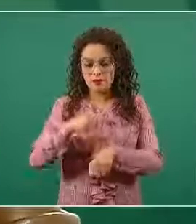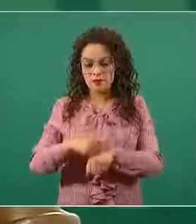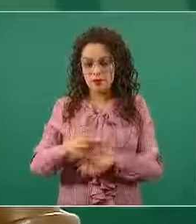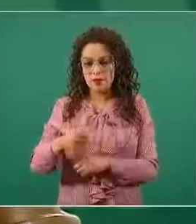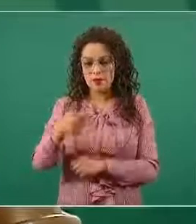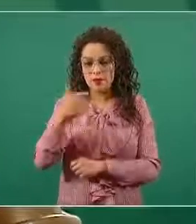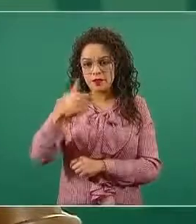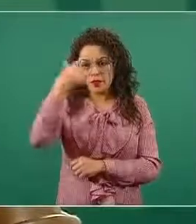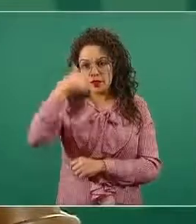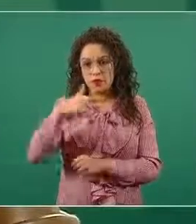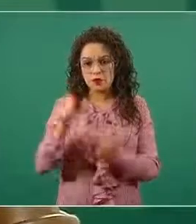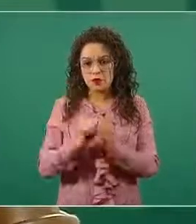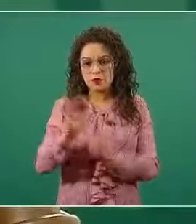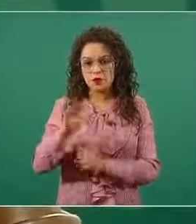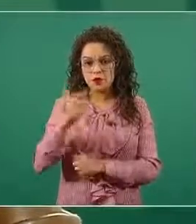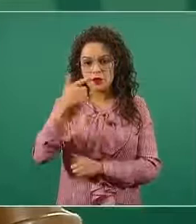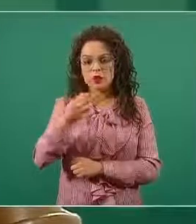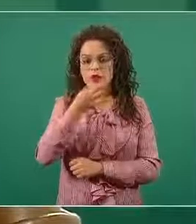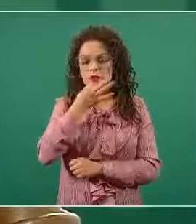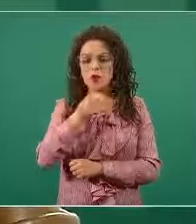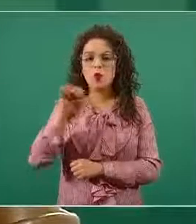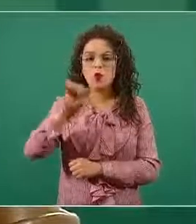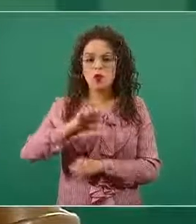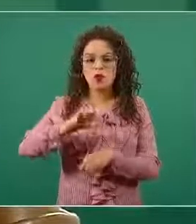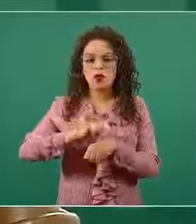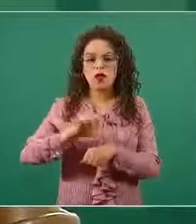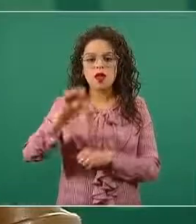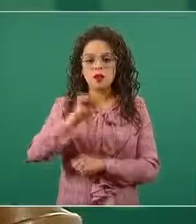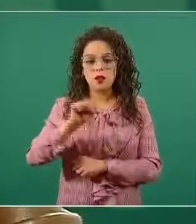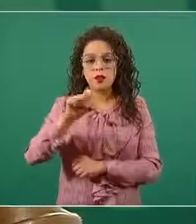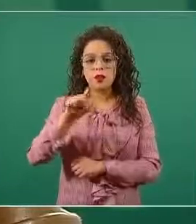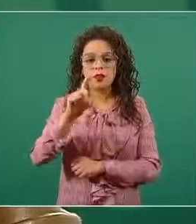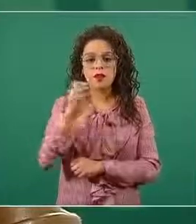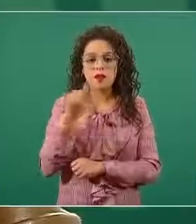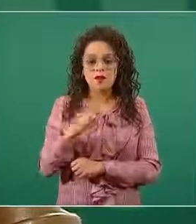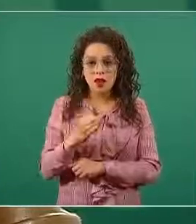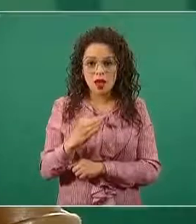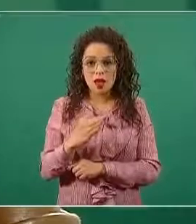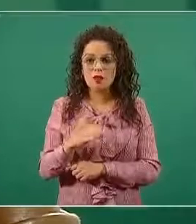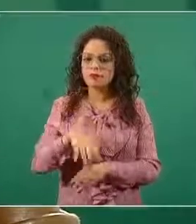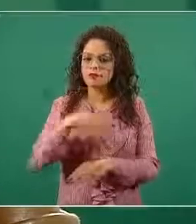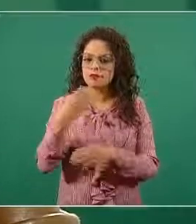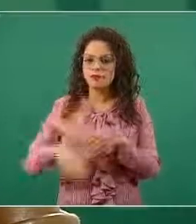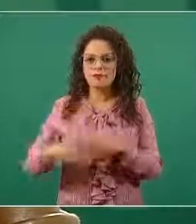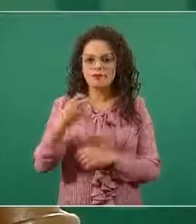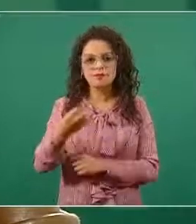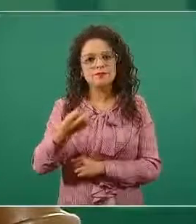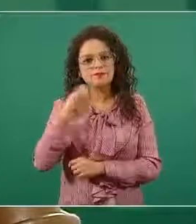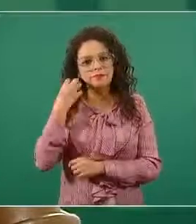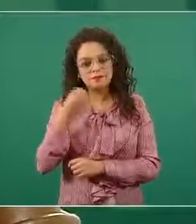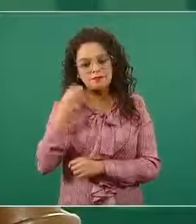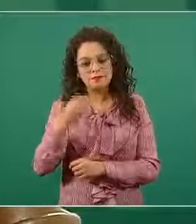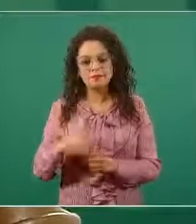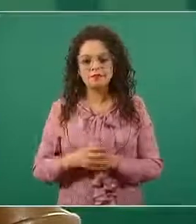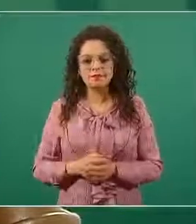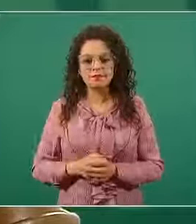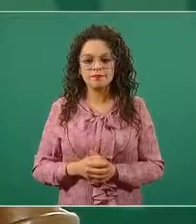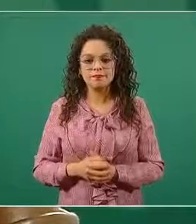19:57 del sábado 20 de febrero, daríamos por terminada esta conferencia donde se presenta el comunicado